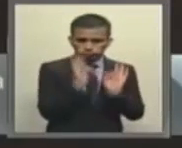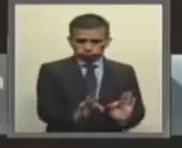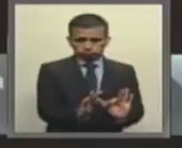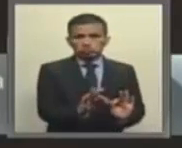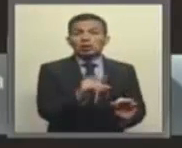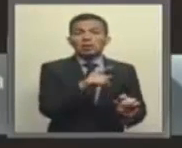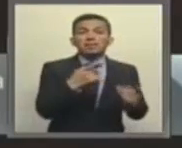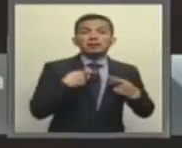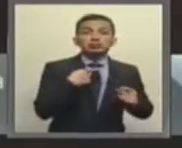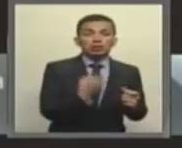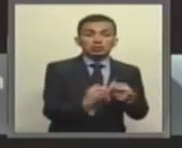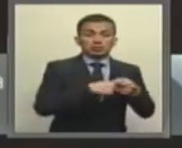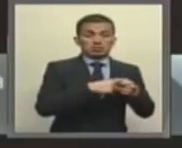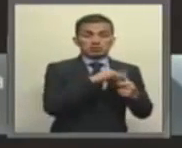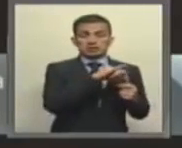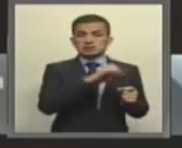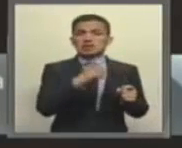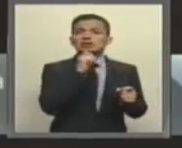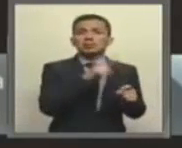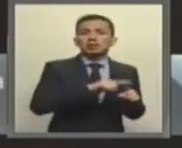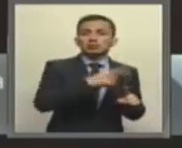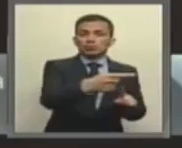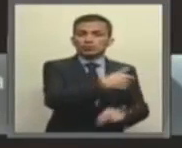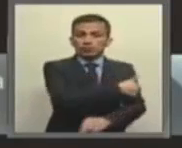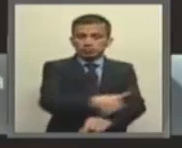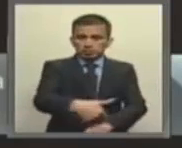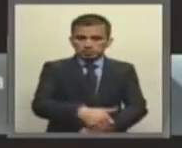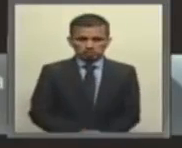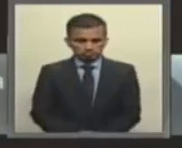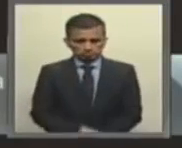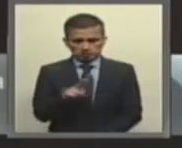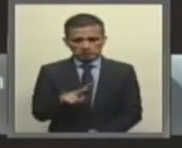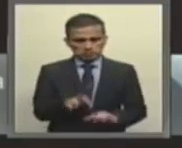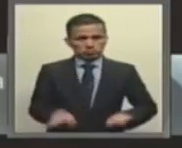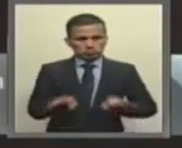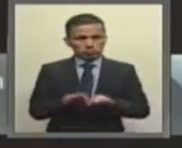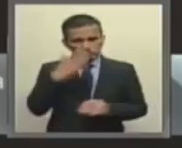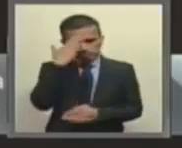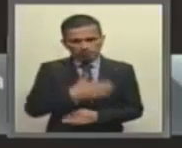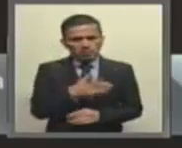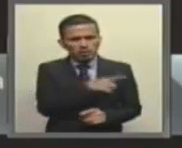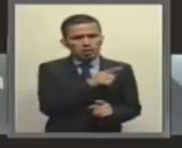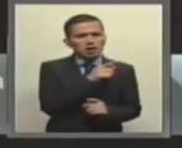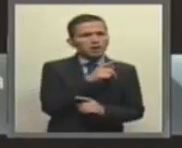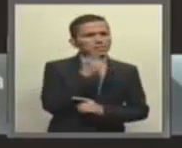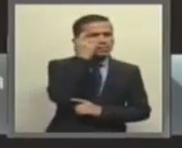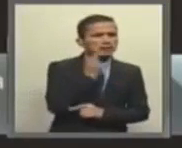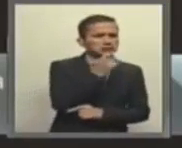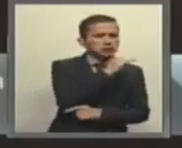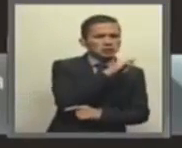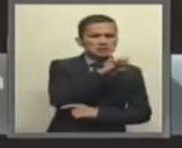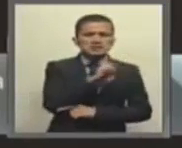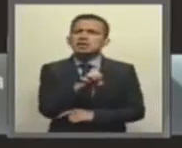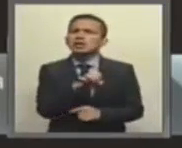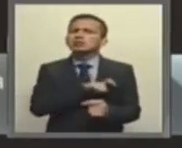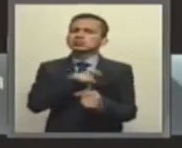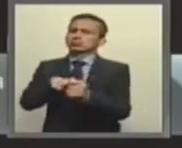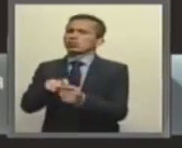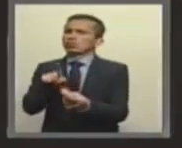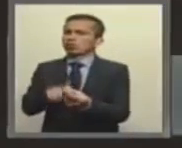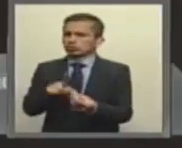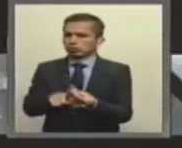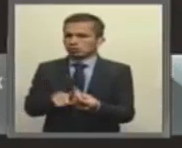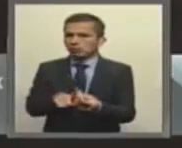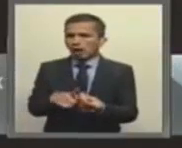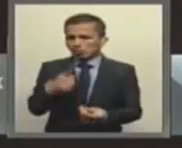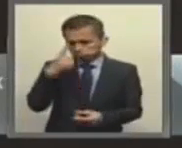saber cuál es el objeto primordial del organismo al que pertenece Pensioniste para de igual forma conocer la